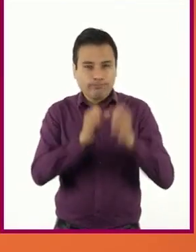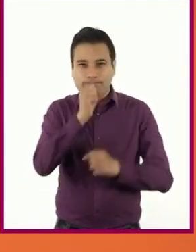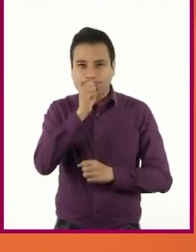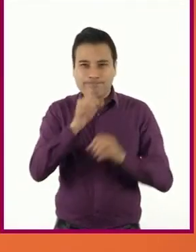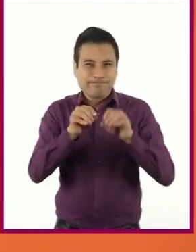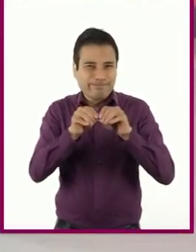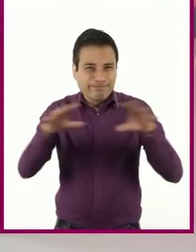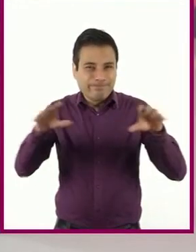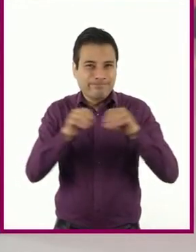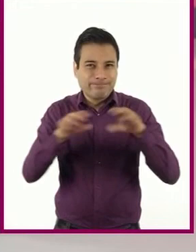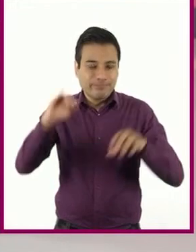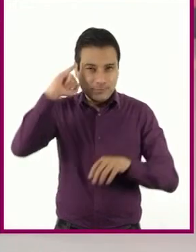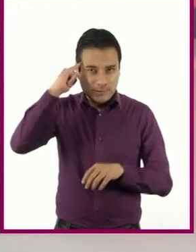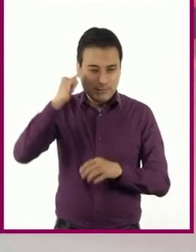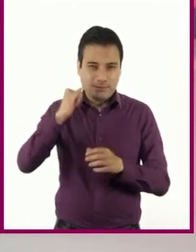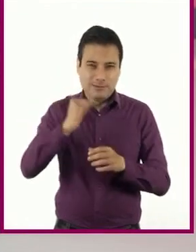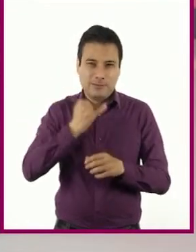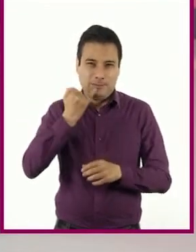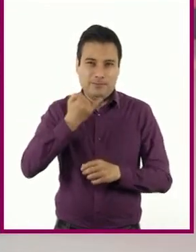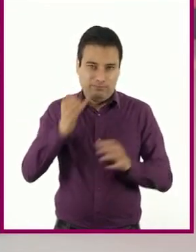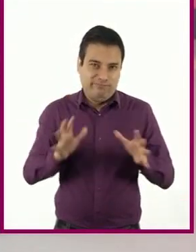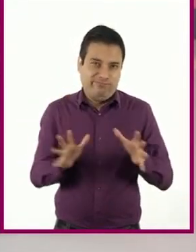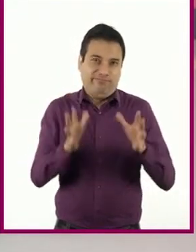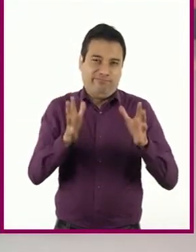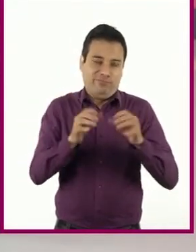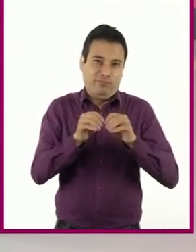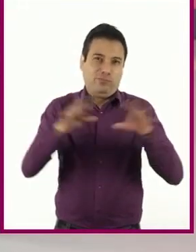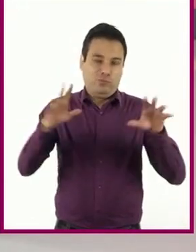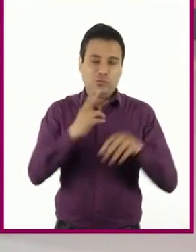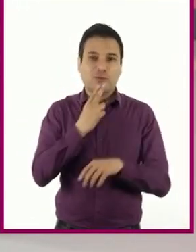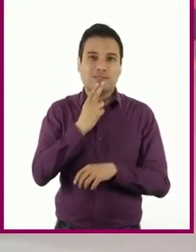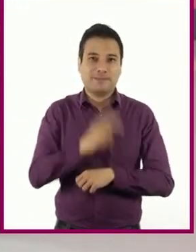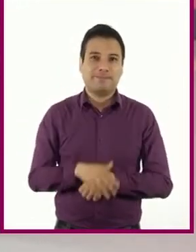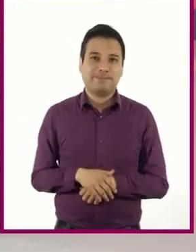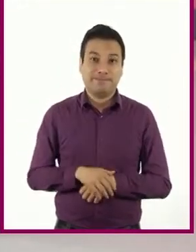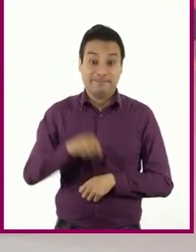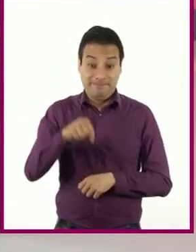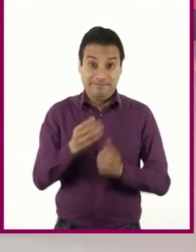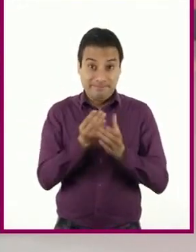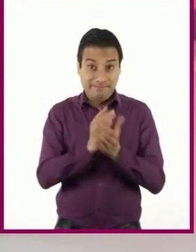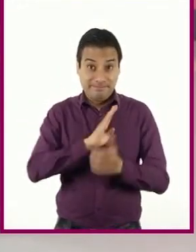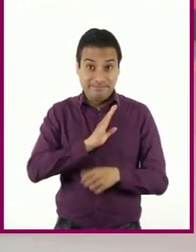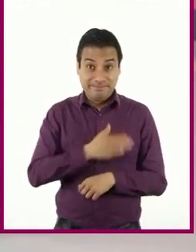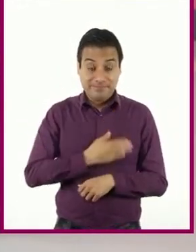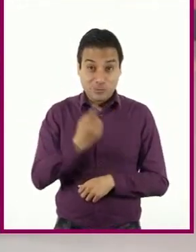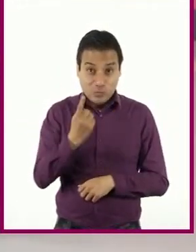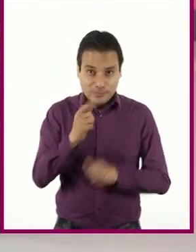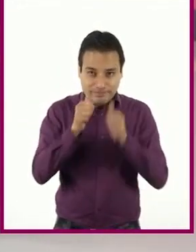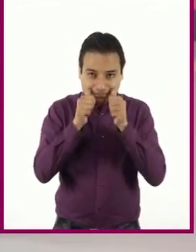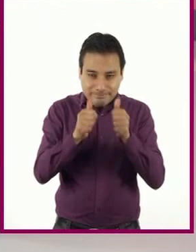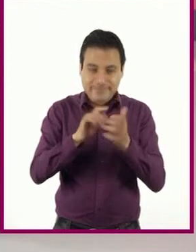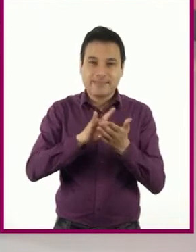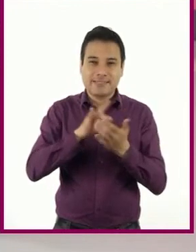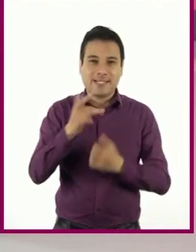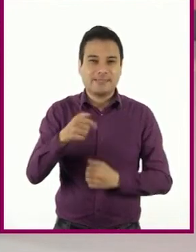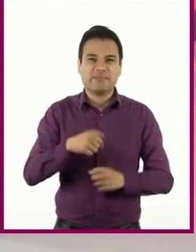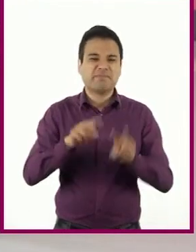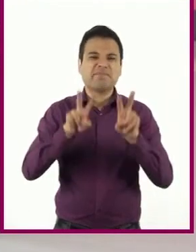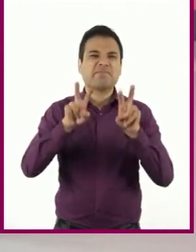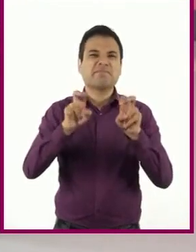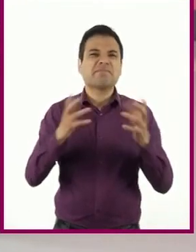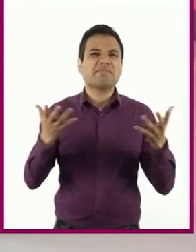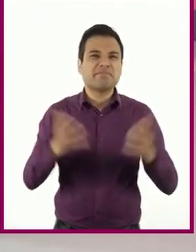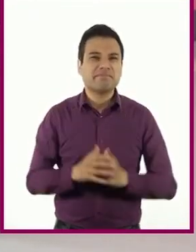lenguas indígenas. Gracias por compartir con nosotros esta sesión de Lengua Materna 1 en la que hemos compartido el tema acerca